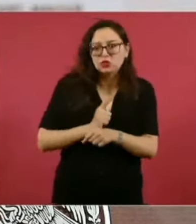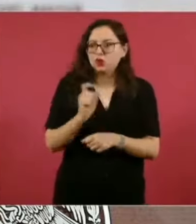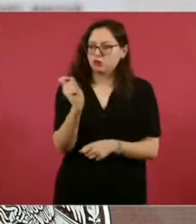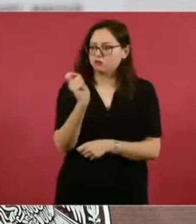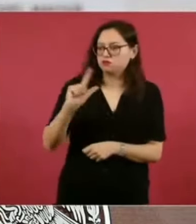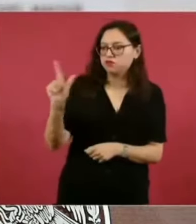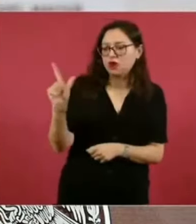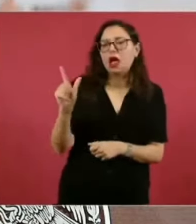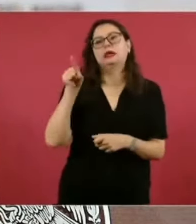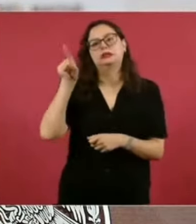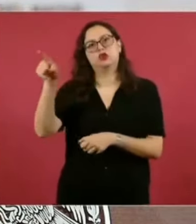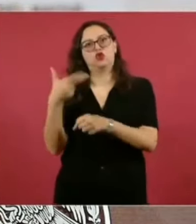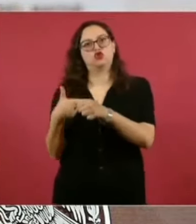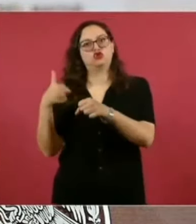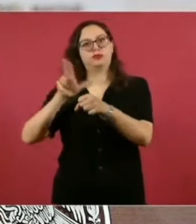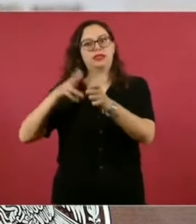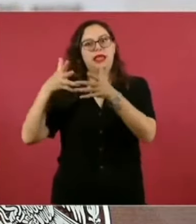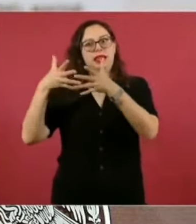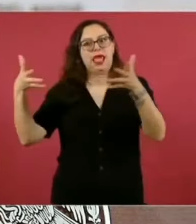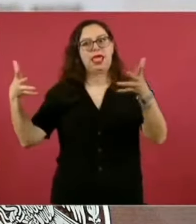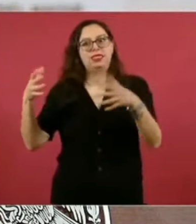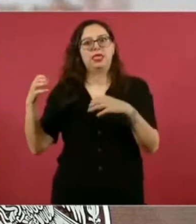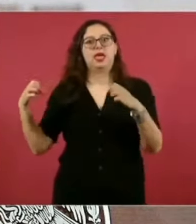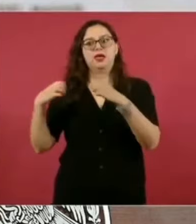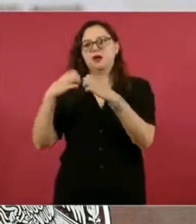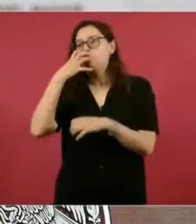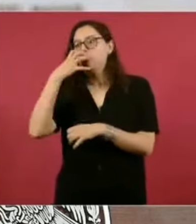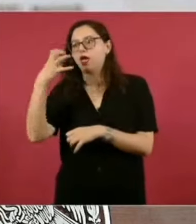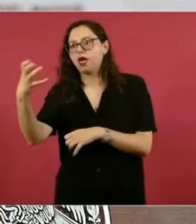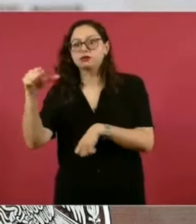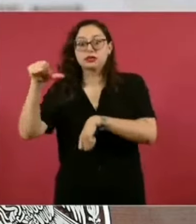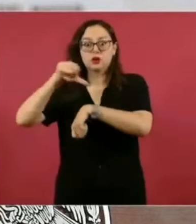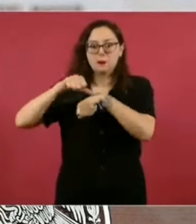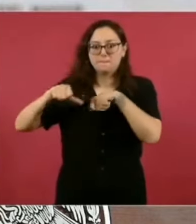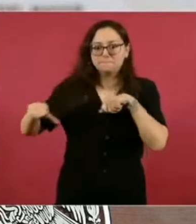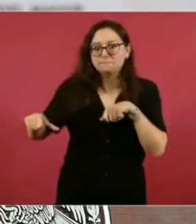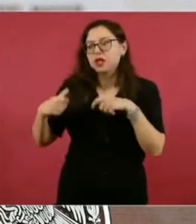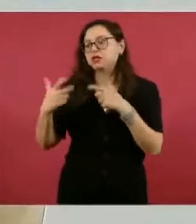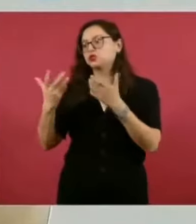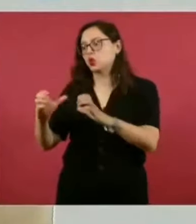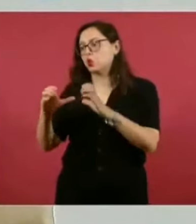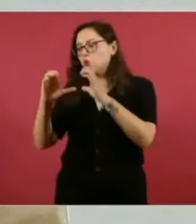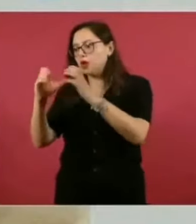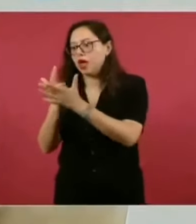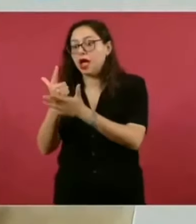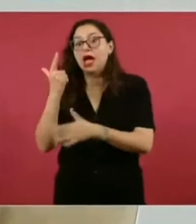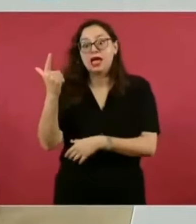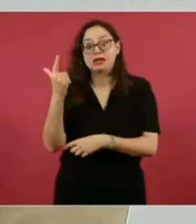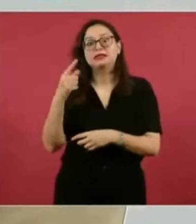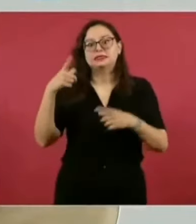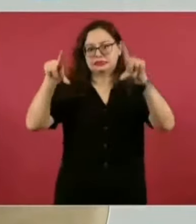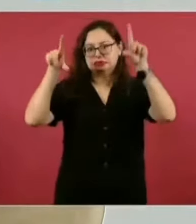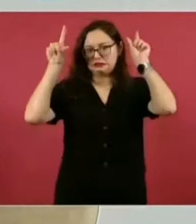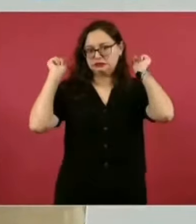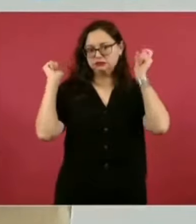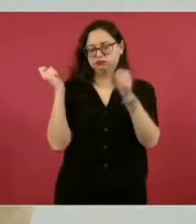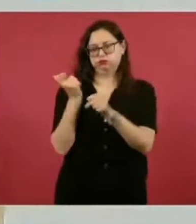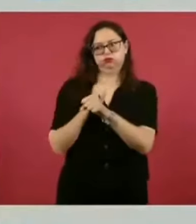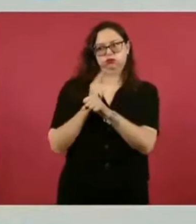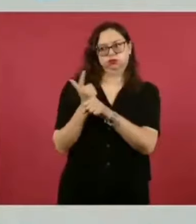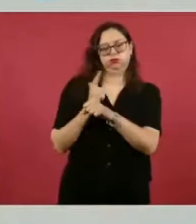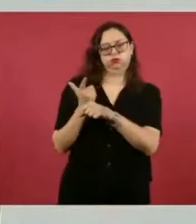en una sala de urgencias, en una unidad de cuidados intensivos, en una unidad de cuidados intensivos para niños. Son las enfermeras especialistas